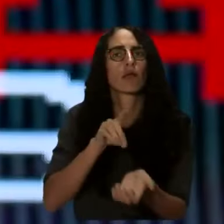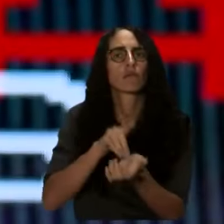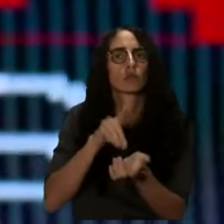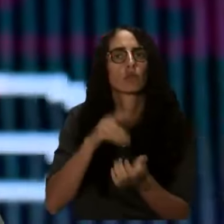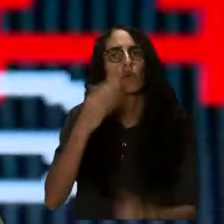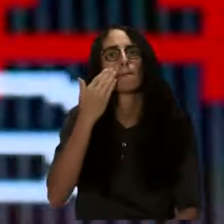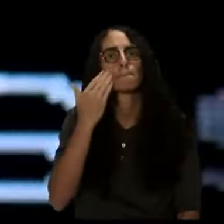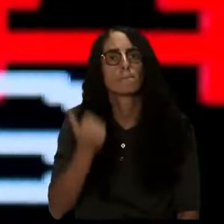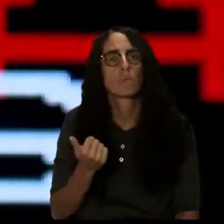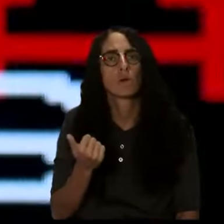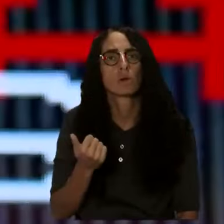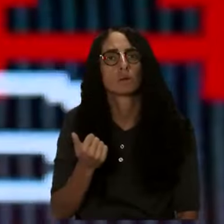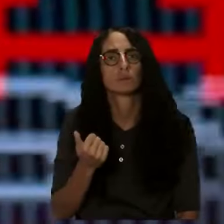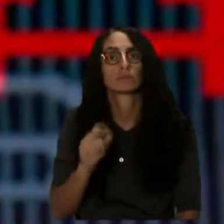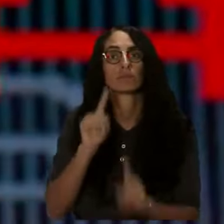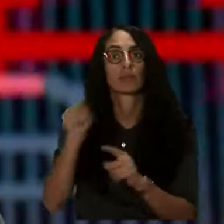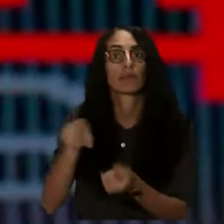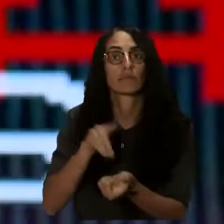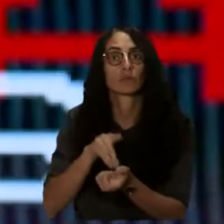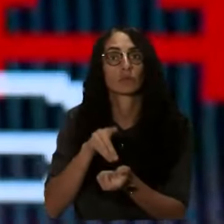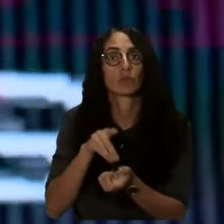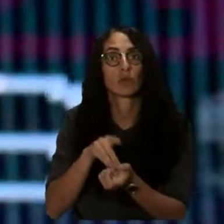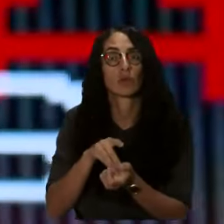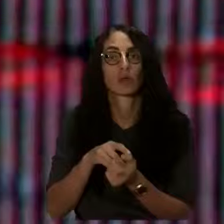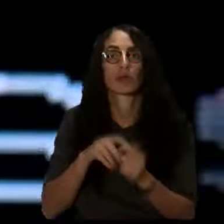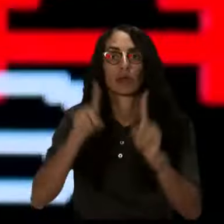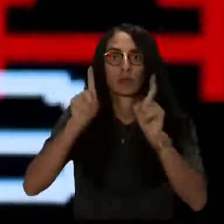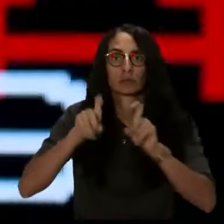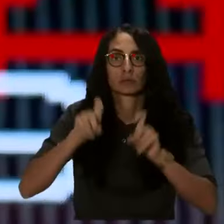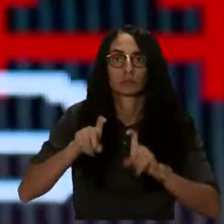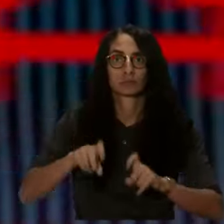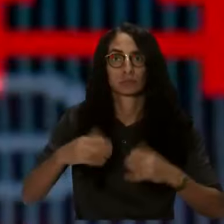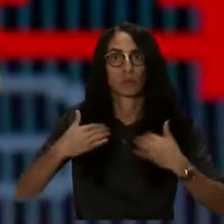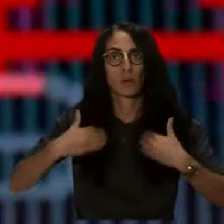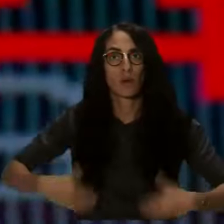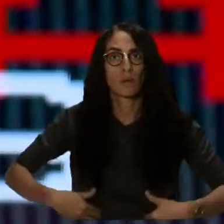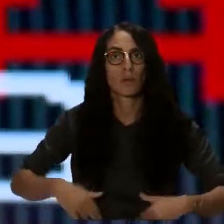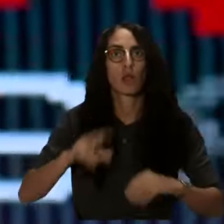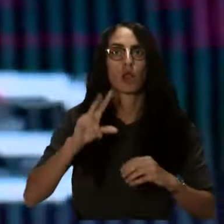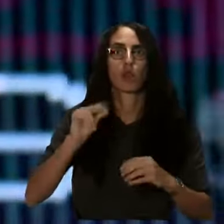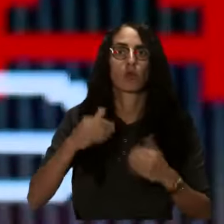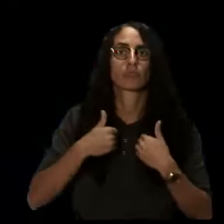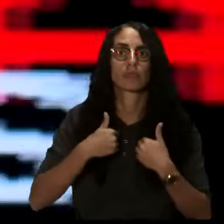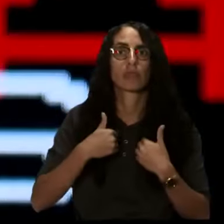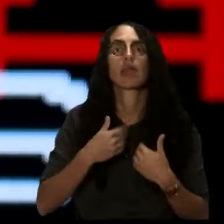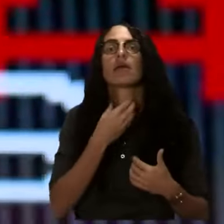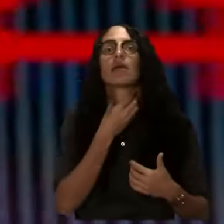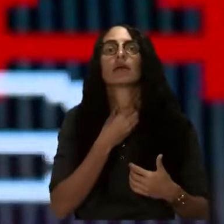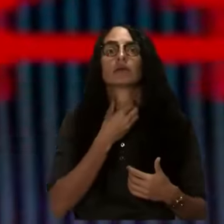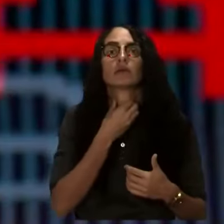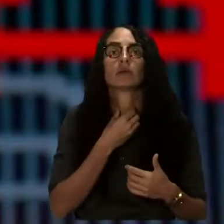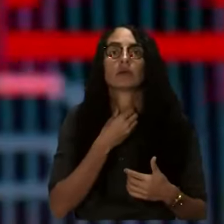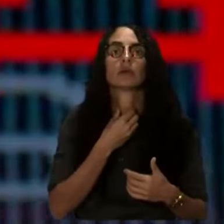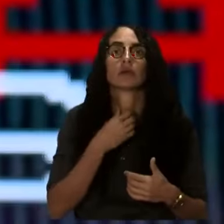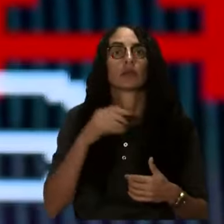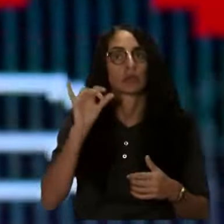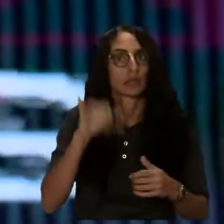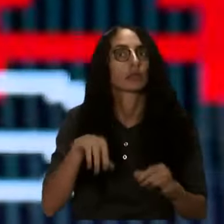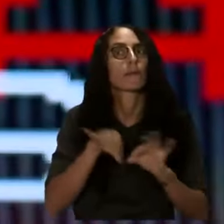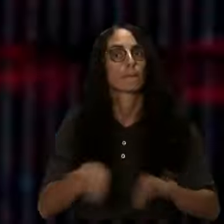qué Porque ir al médico hacerse los estudios para identificar que no tenga ninguna lesión en la carótida es sumamente